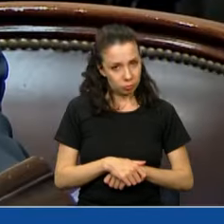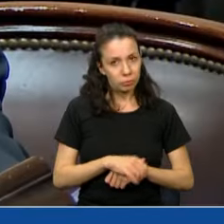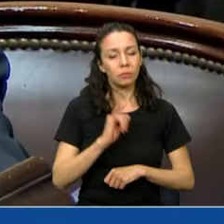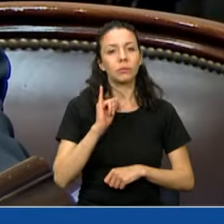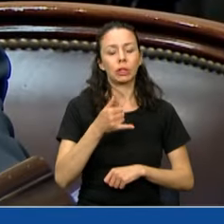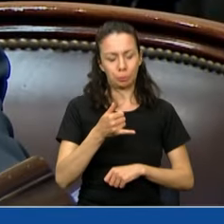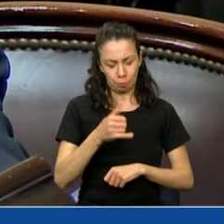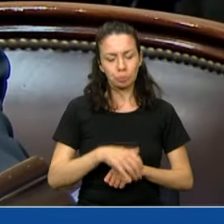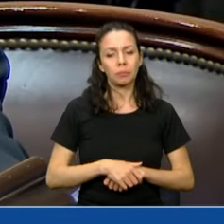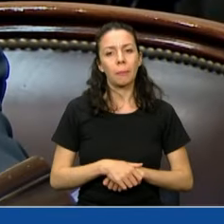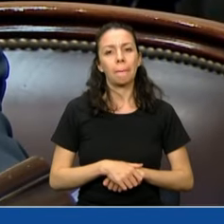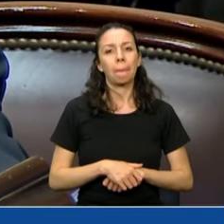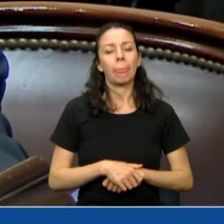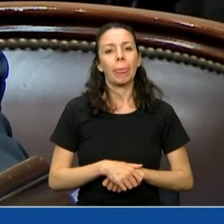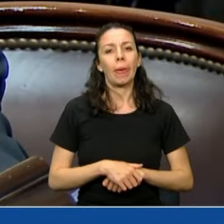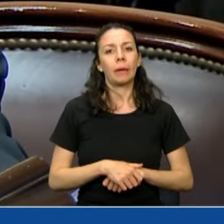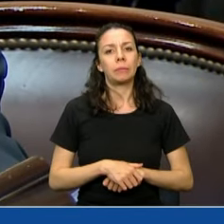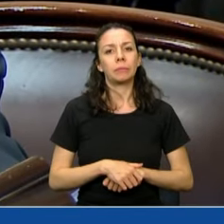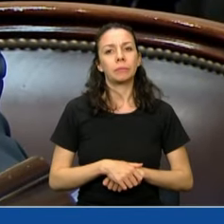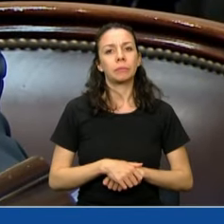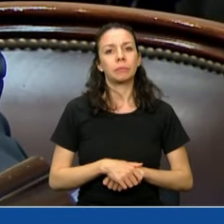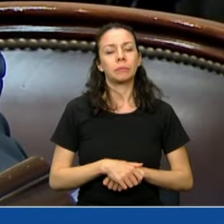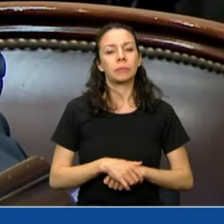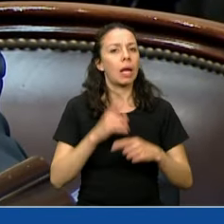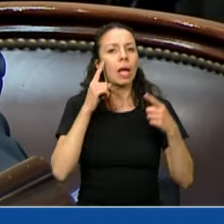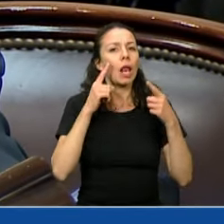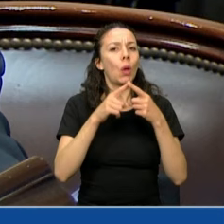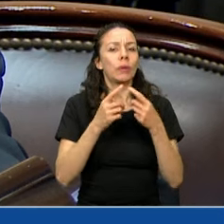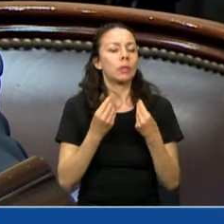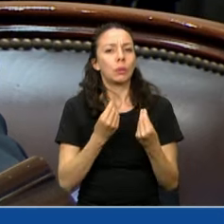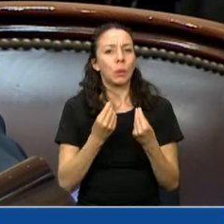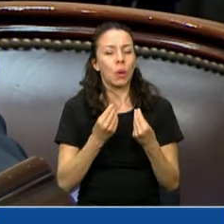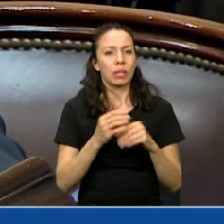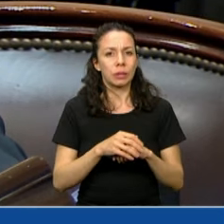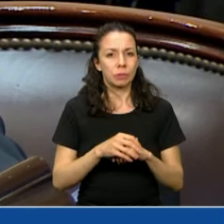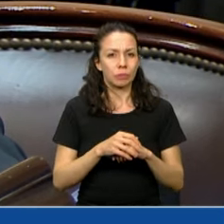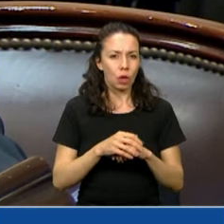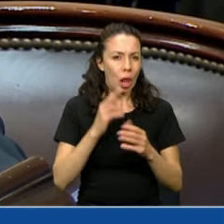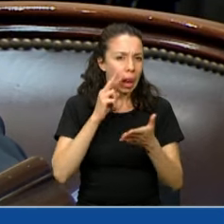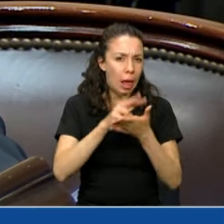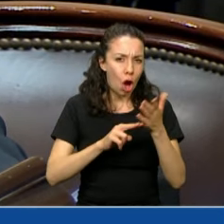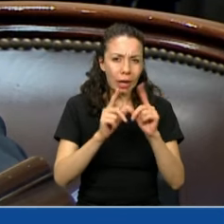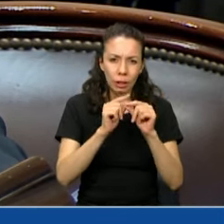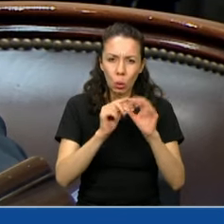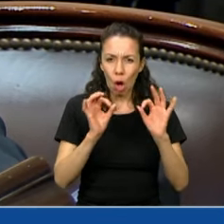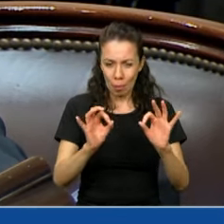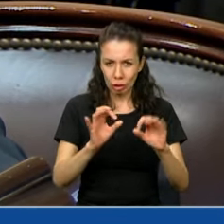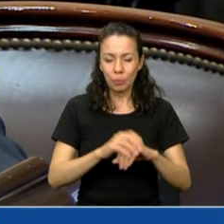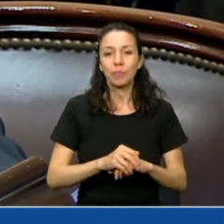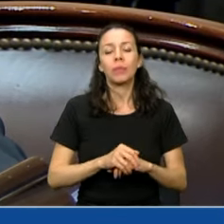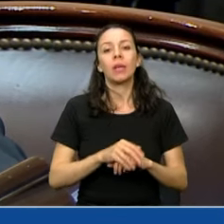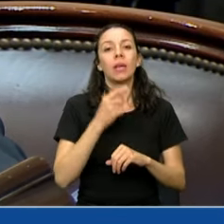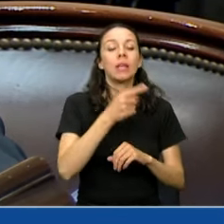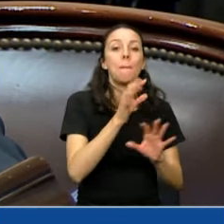7 diputado La idea es le leo el artículo completo los